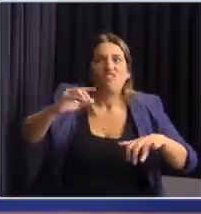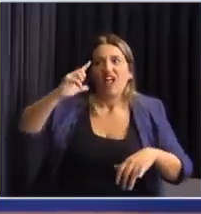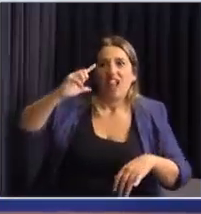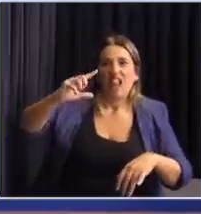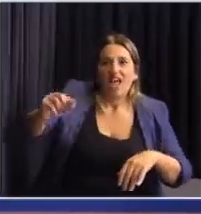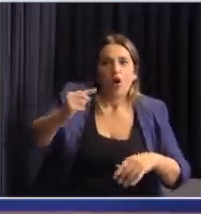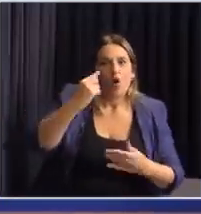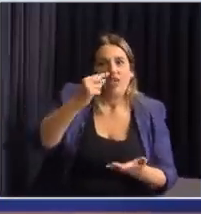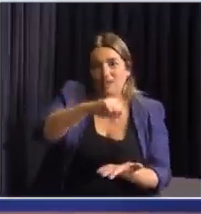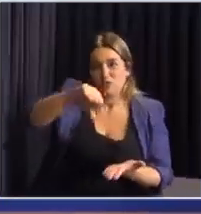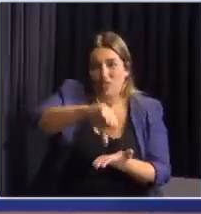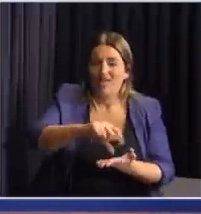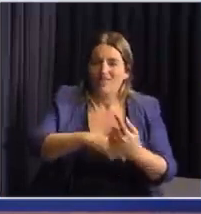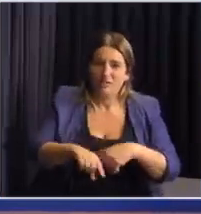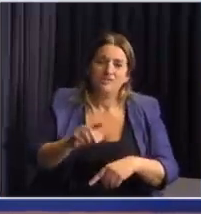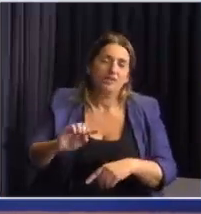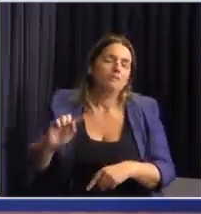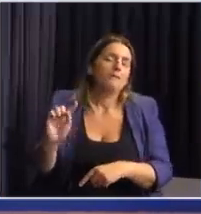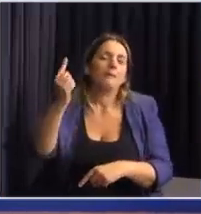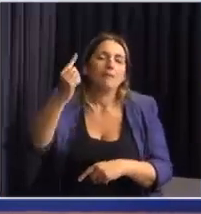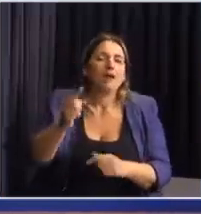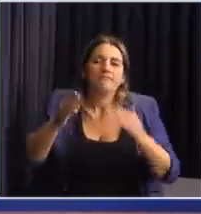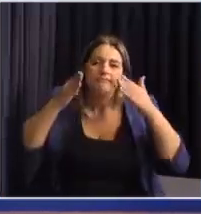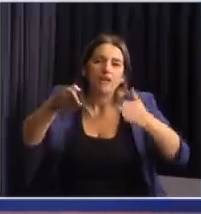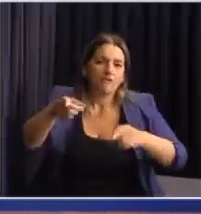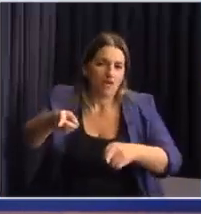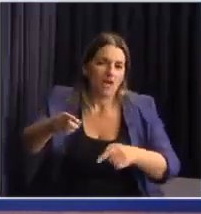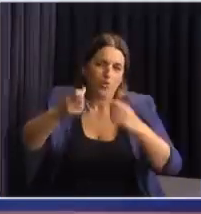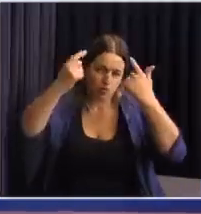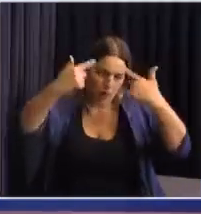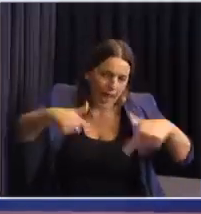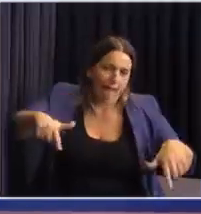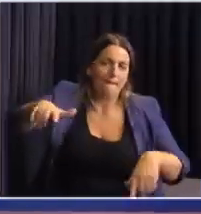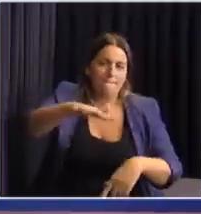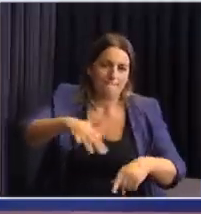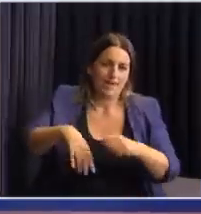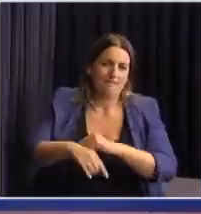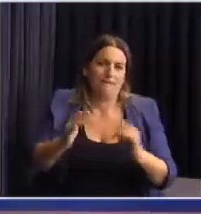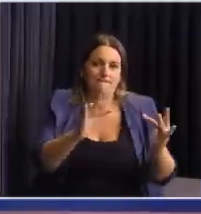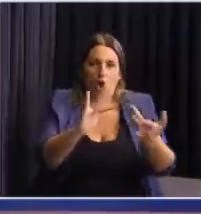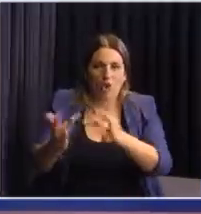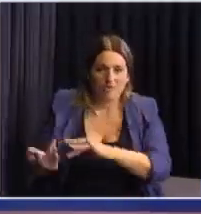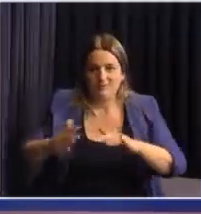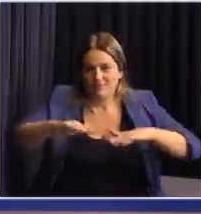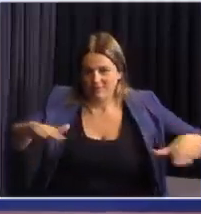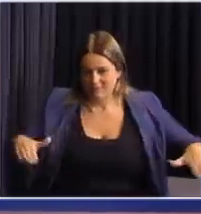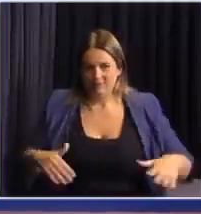con lo cual es un primer paso seguro que estaríamos dando el 3 de mayo.